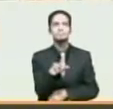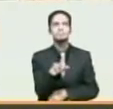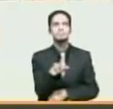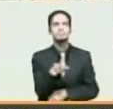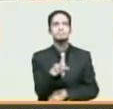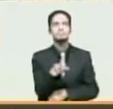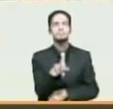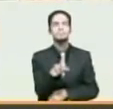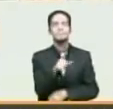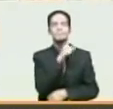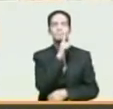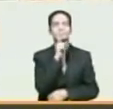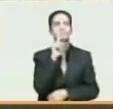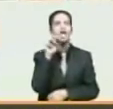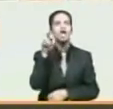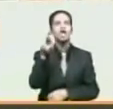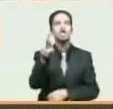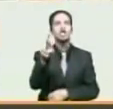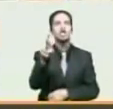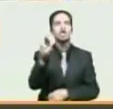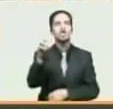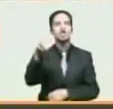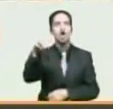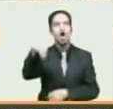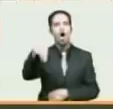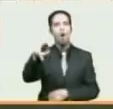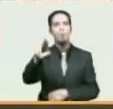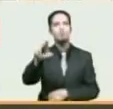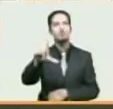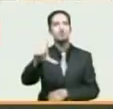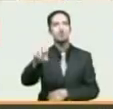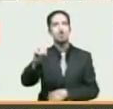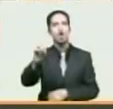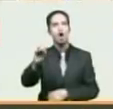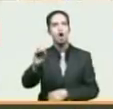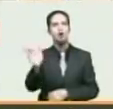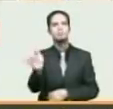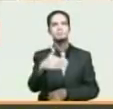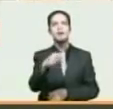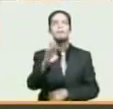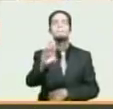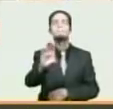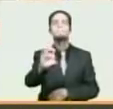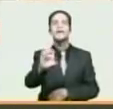Rómulo Betancourt, mal llamado padre de la democracia, pero que no le gustaba la democracia,